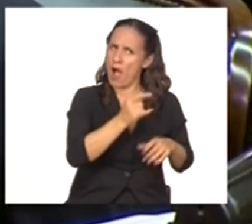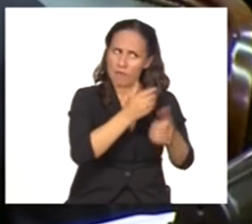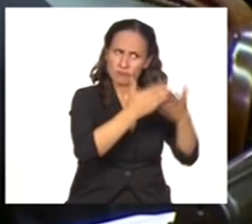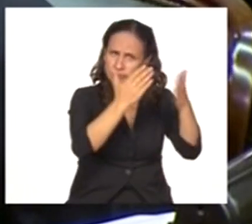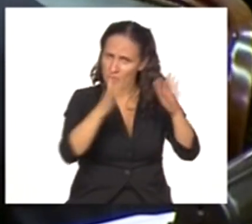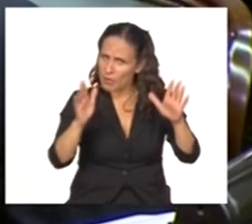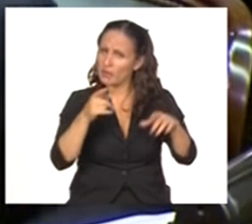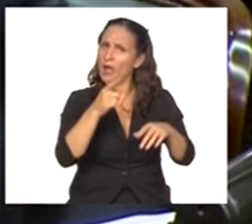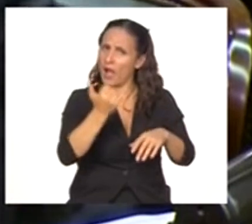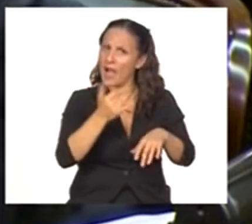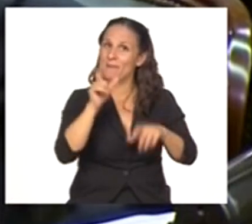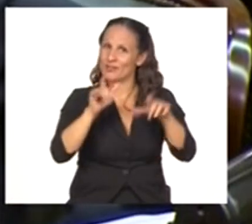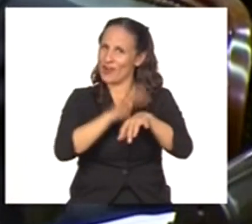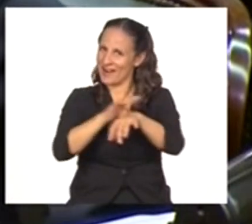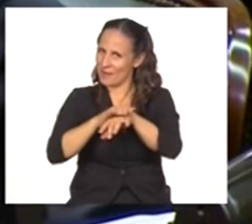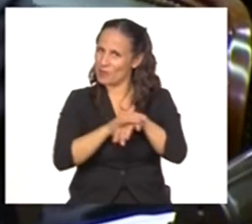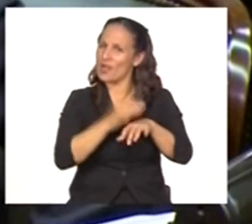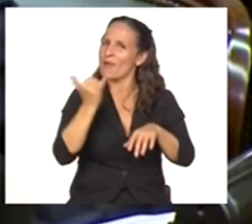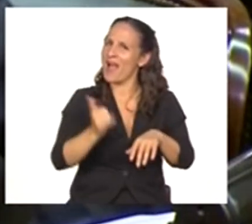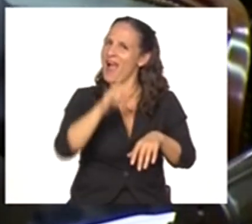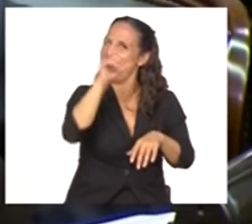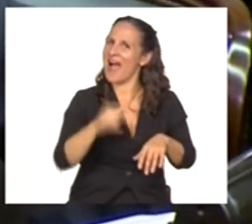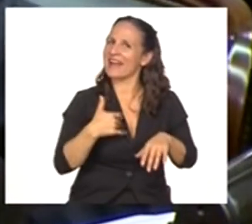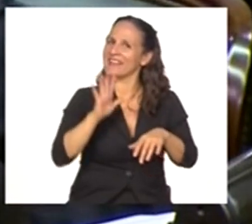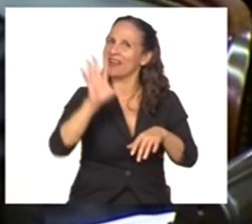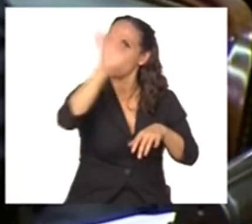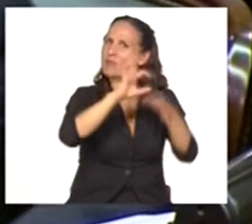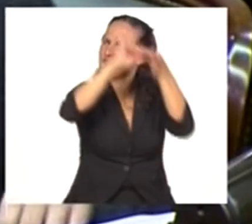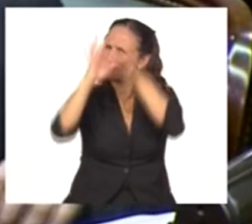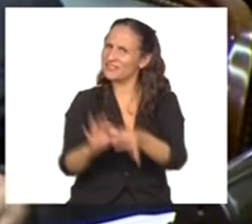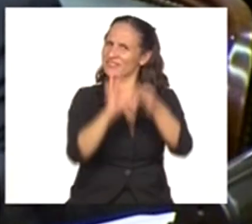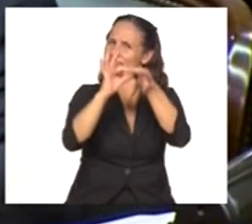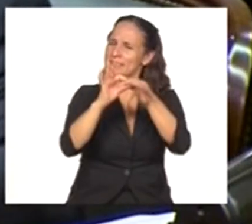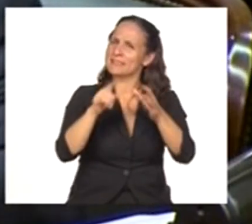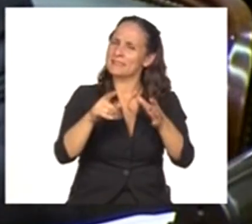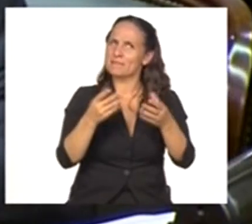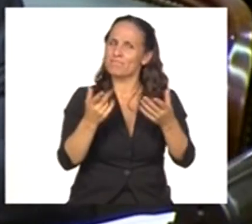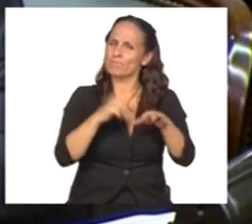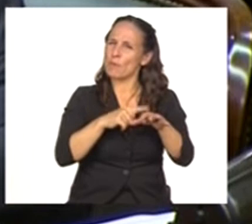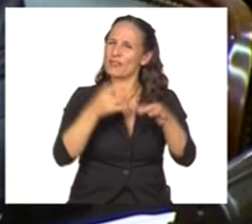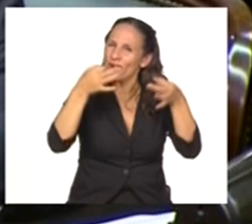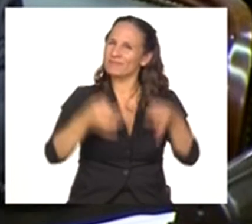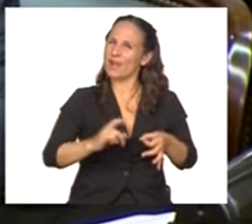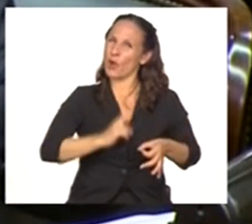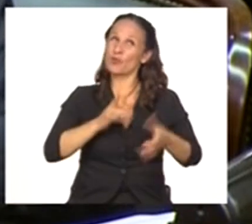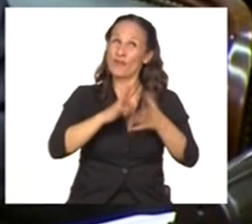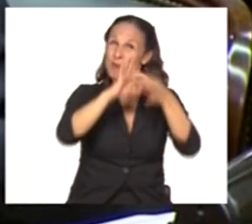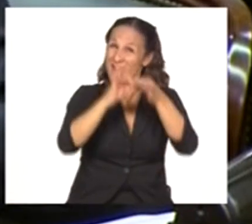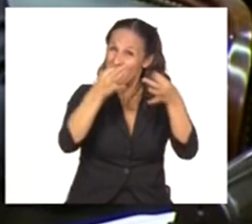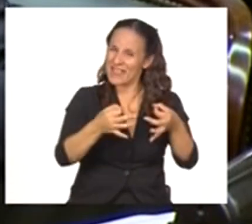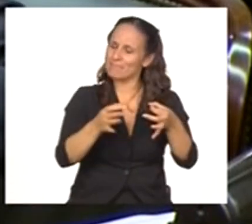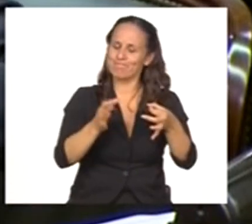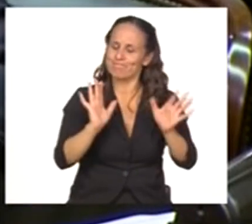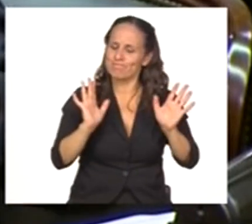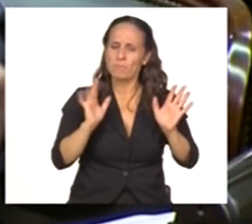responsabilidades y fundamentalmente hay una naturaleza federal de la cual no nos sentimos orgullosos y evidentemente está configurando este debate. Pero me quiero referir a la